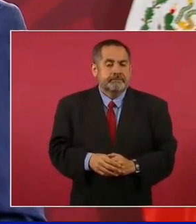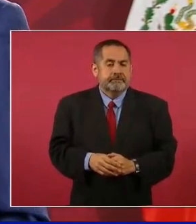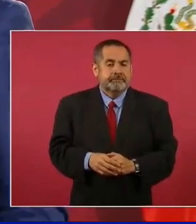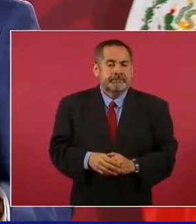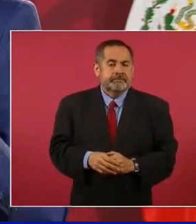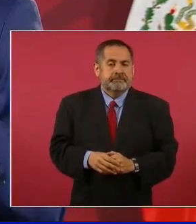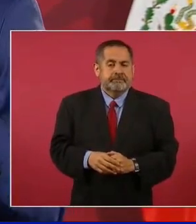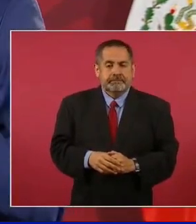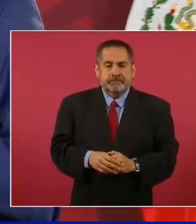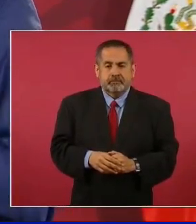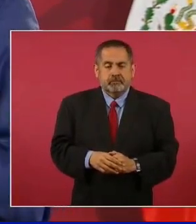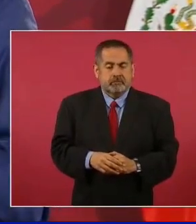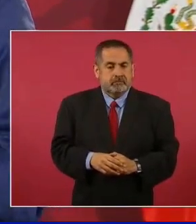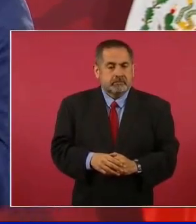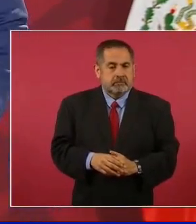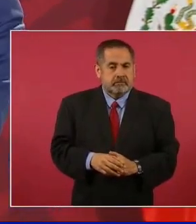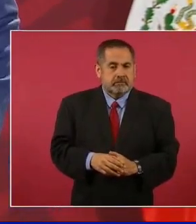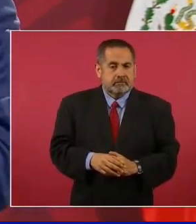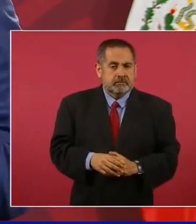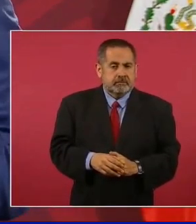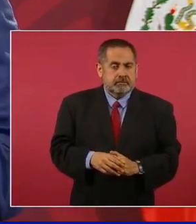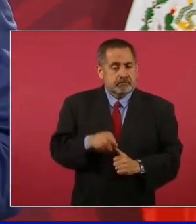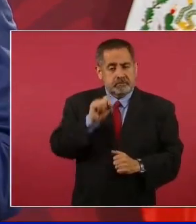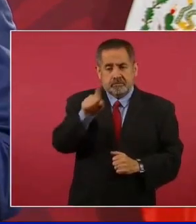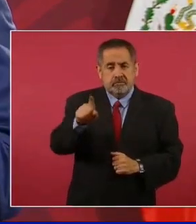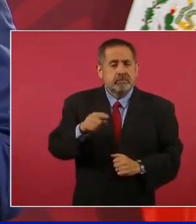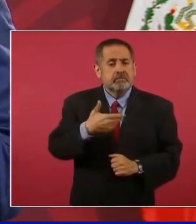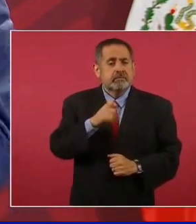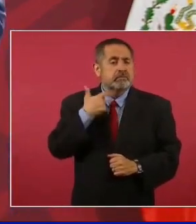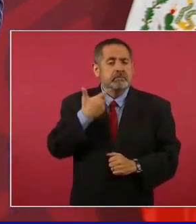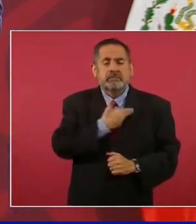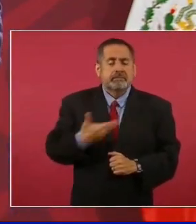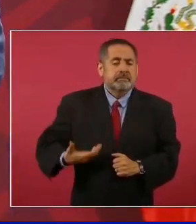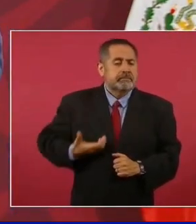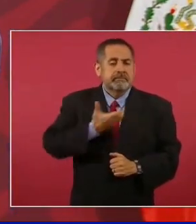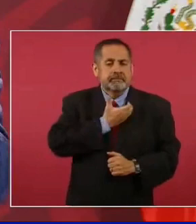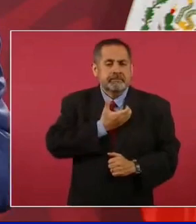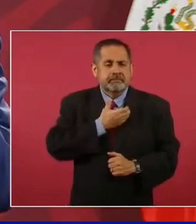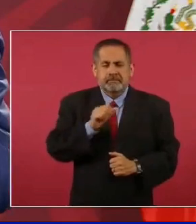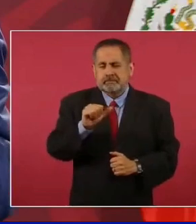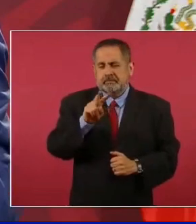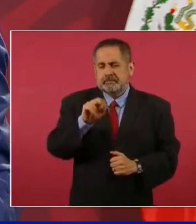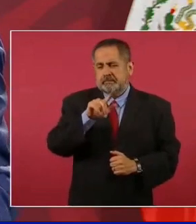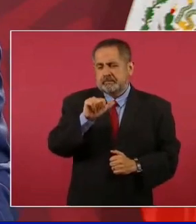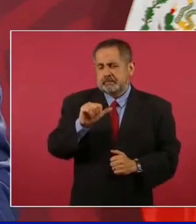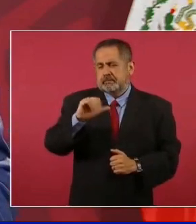entonces por eso Ávila Camacho, que era moderado,